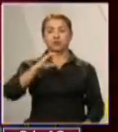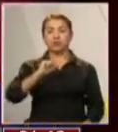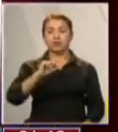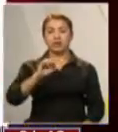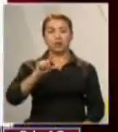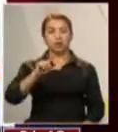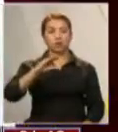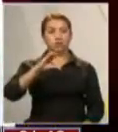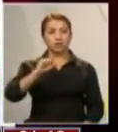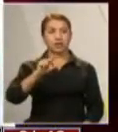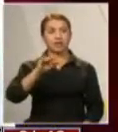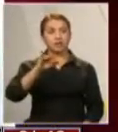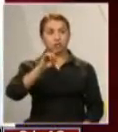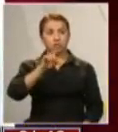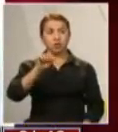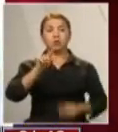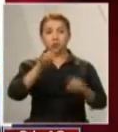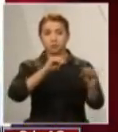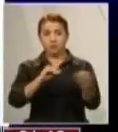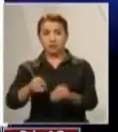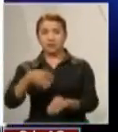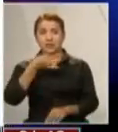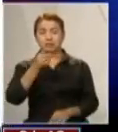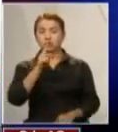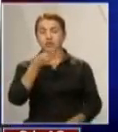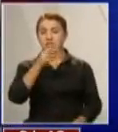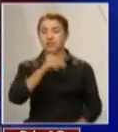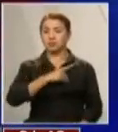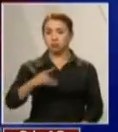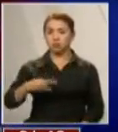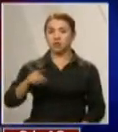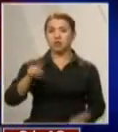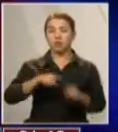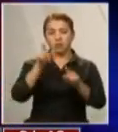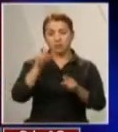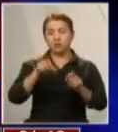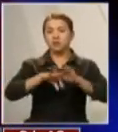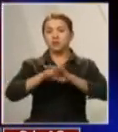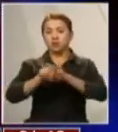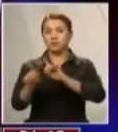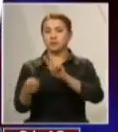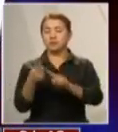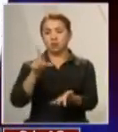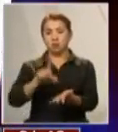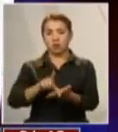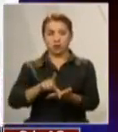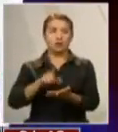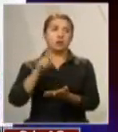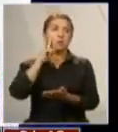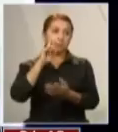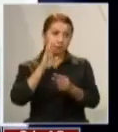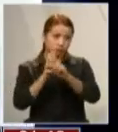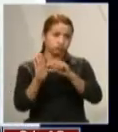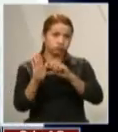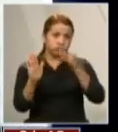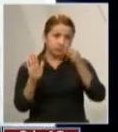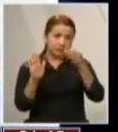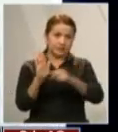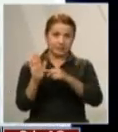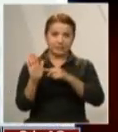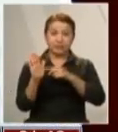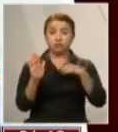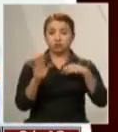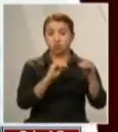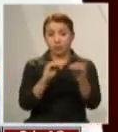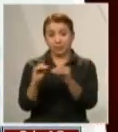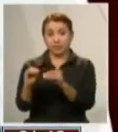Cariola. ¿Mantiene eso? Yo no he dicho que la diputada Carol Cariola es una delincuente, en primer lugar. Dice que es la representante de los delincuentes. Lo que estoy diciendo, y lo digo y lo